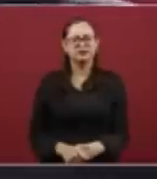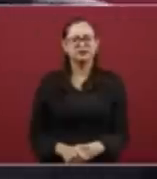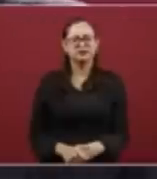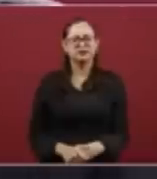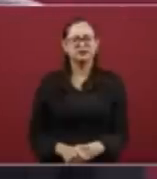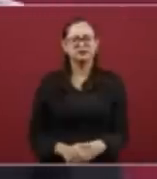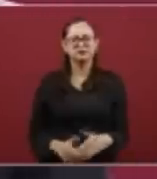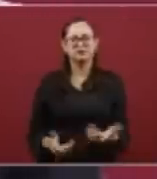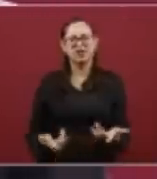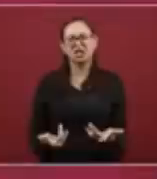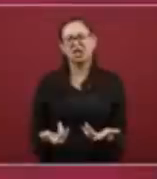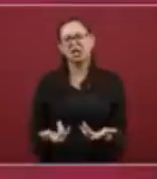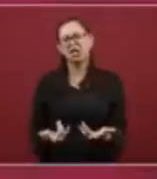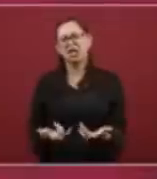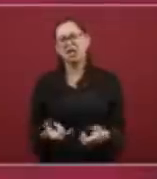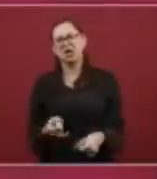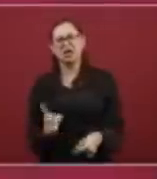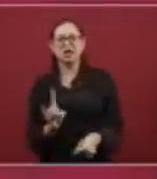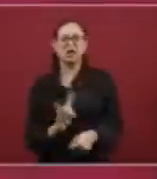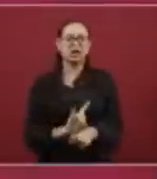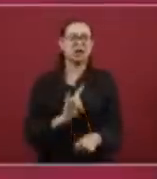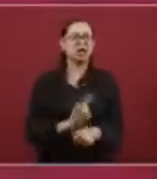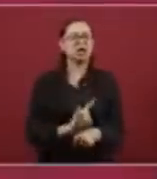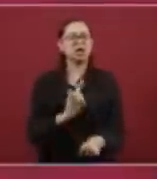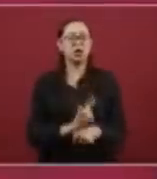Aparentes ser liberal,